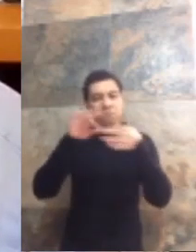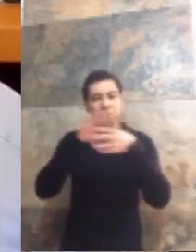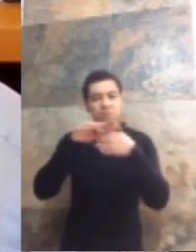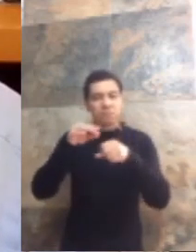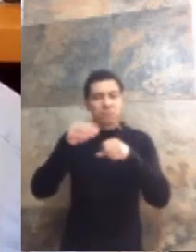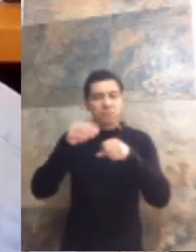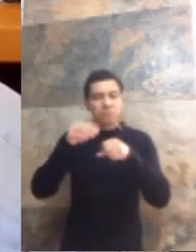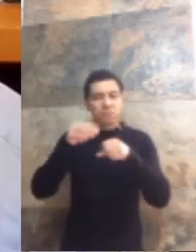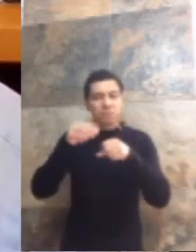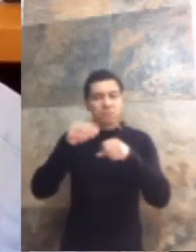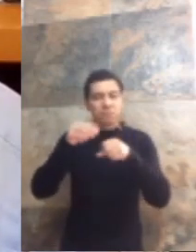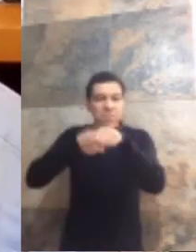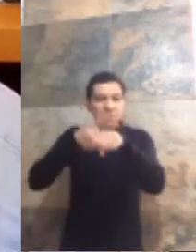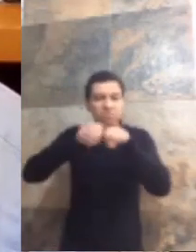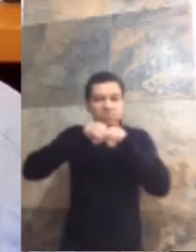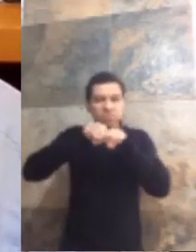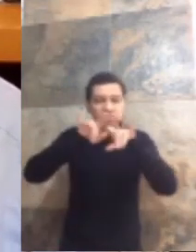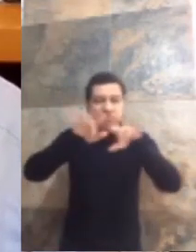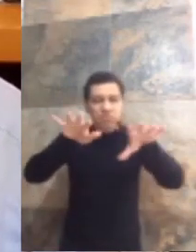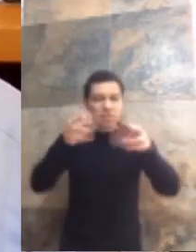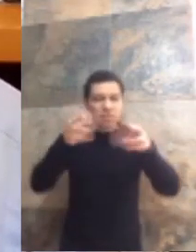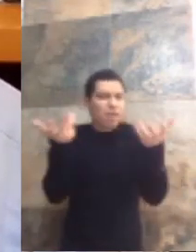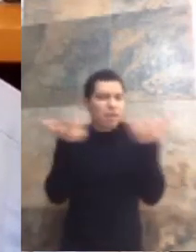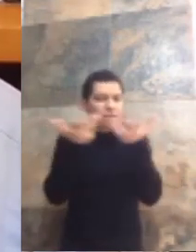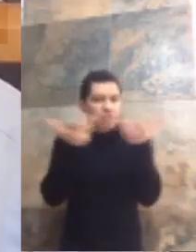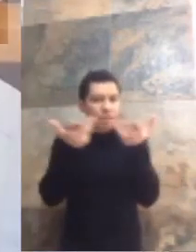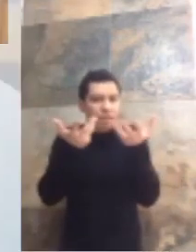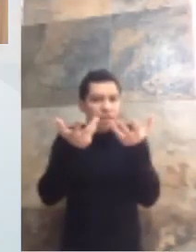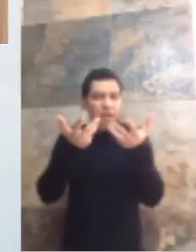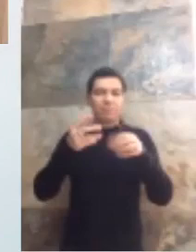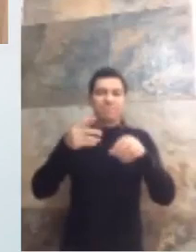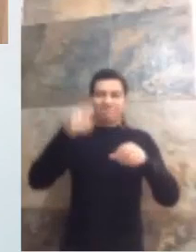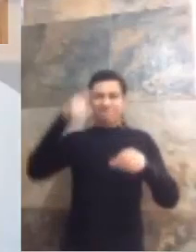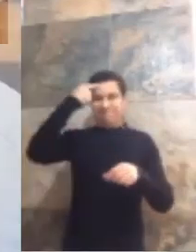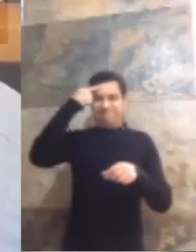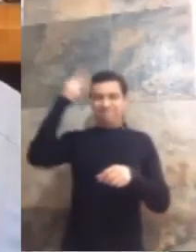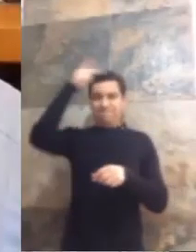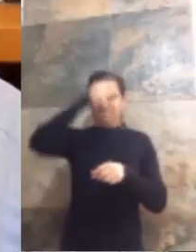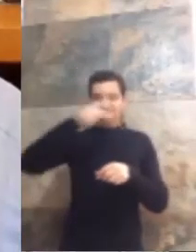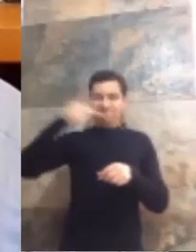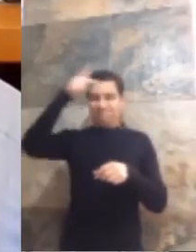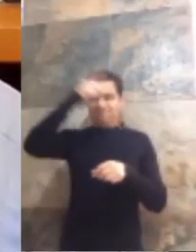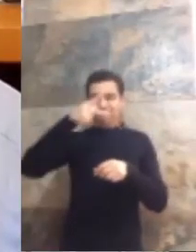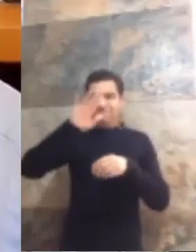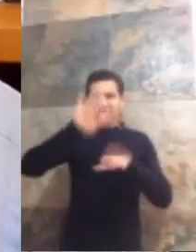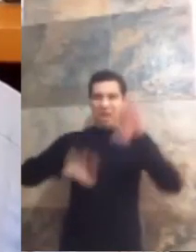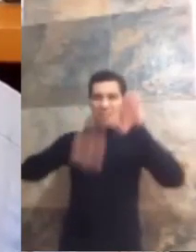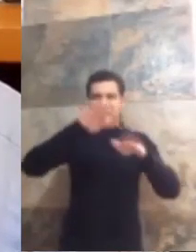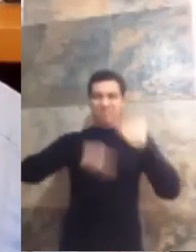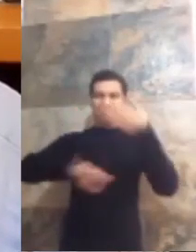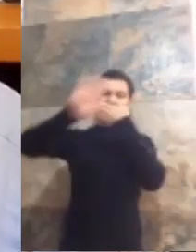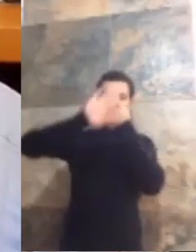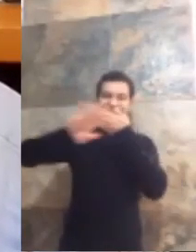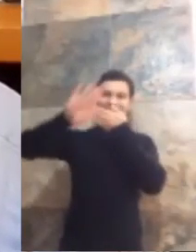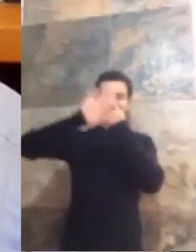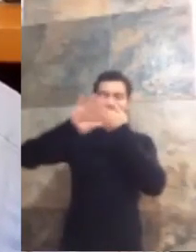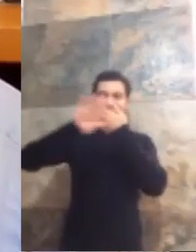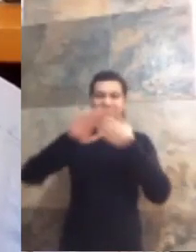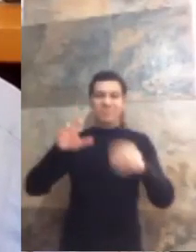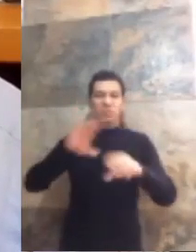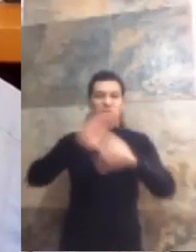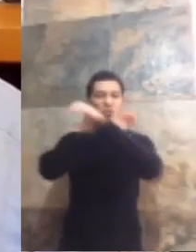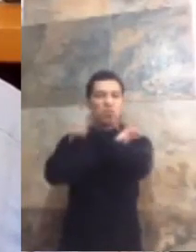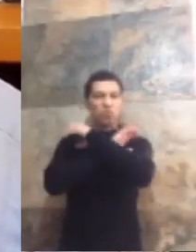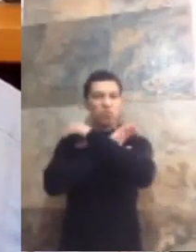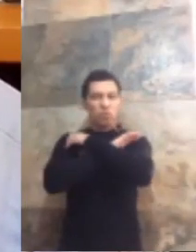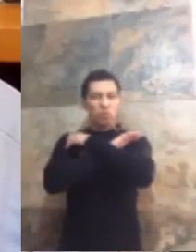humano cambia en estas condiciones, qué problemas suele generar, qué hay que hacer con esos problemas